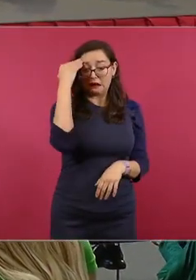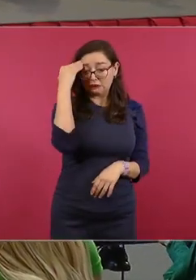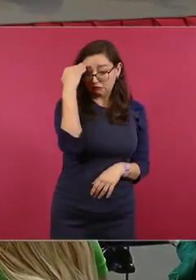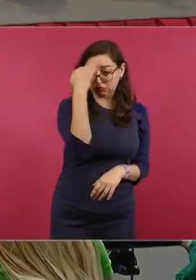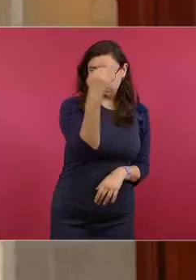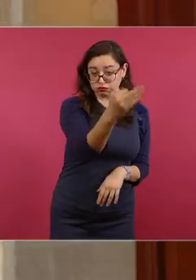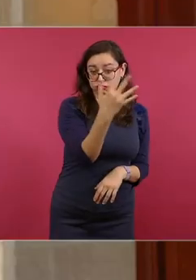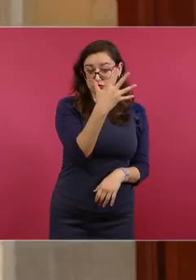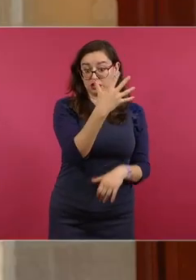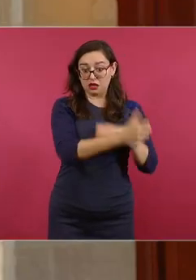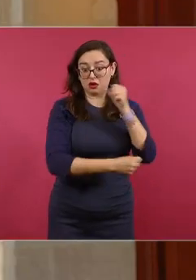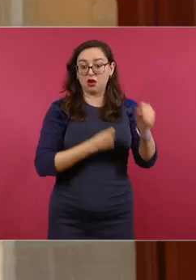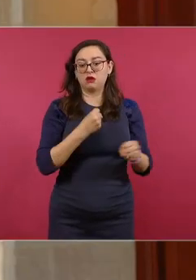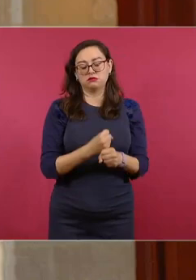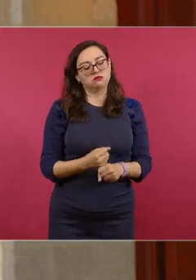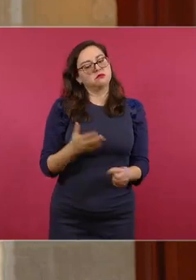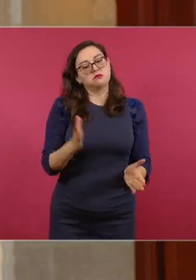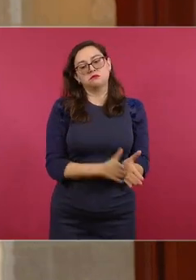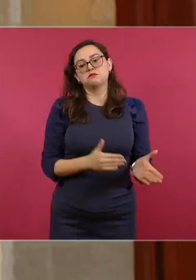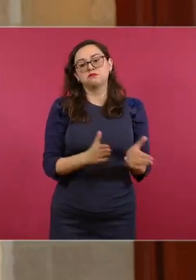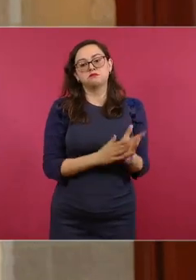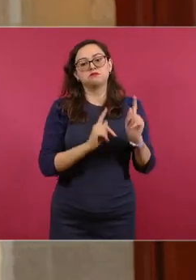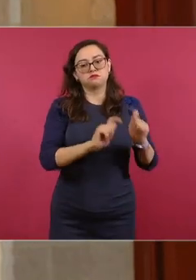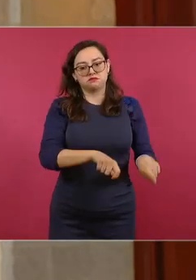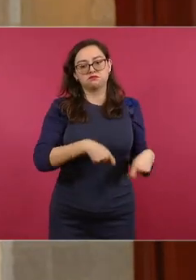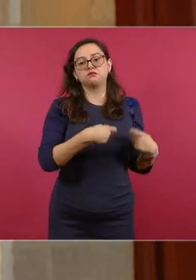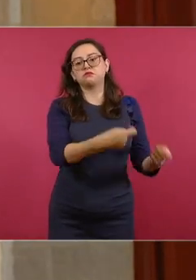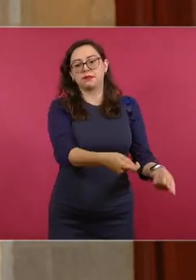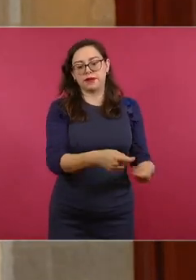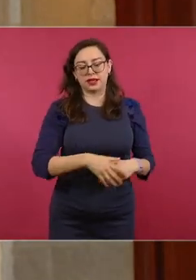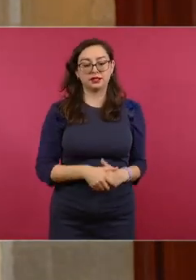Estados Unidos y de jóvenes DACA.